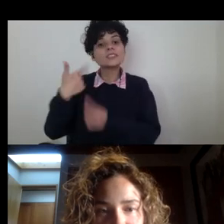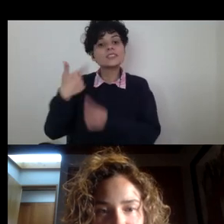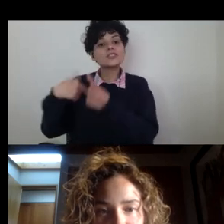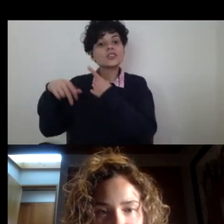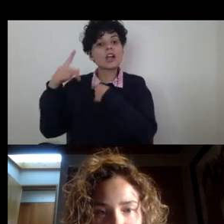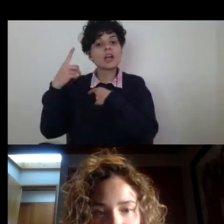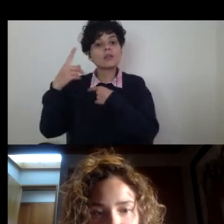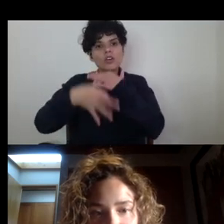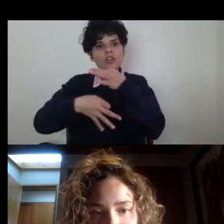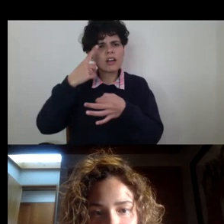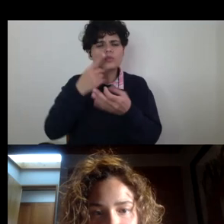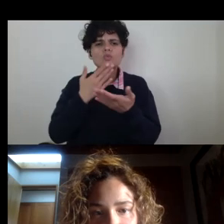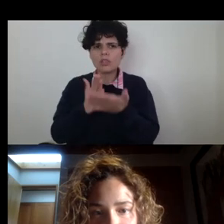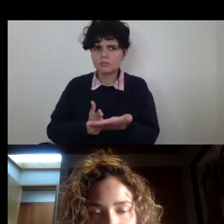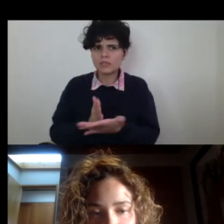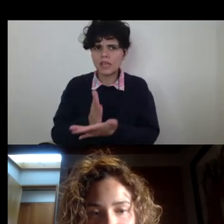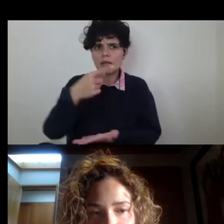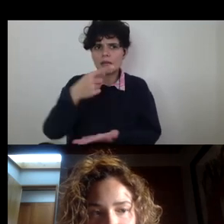dan cuenta cuántos años ya?